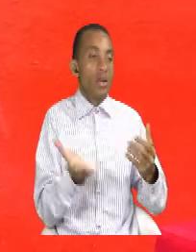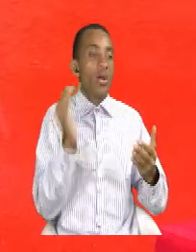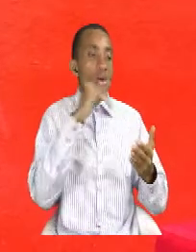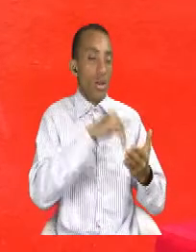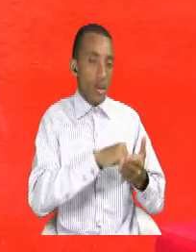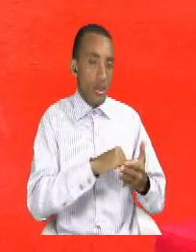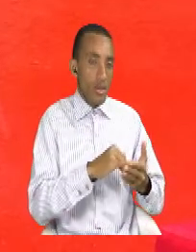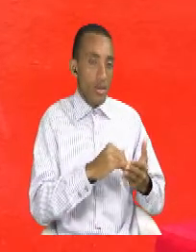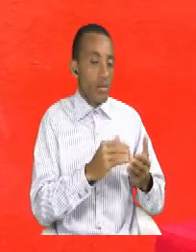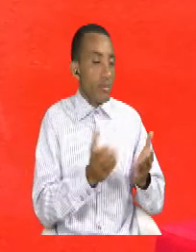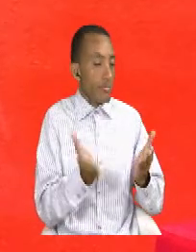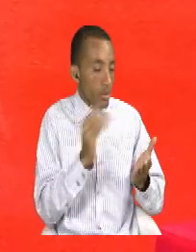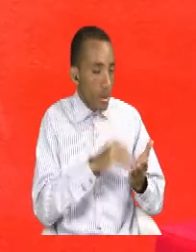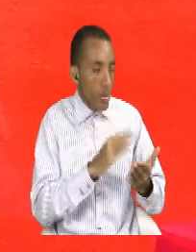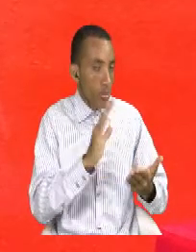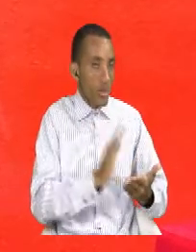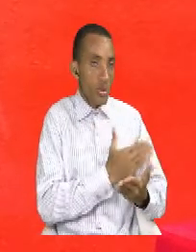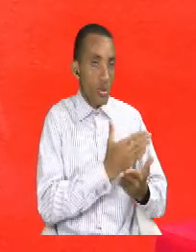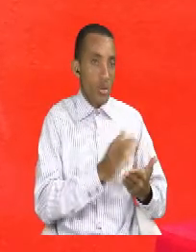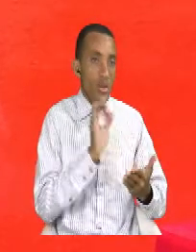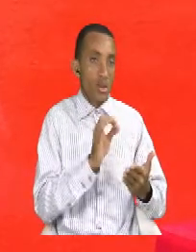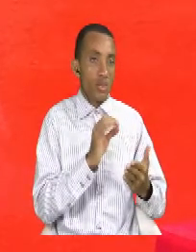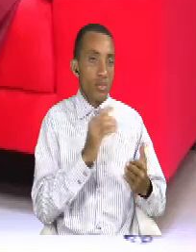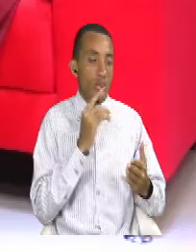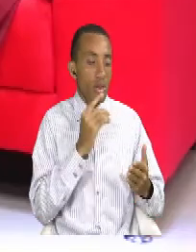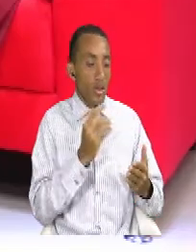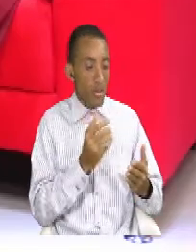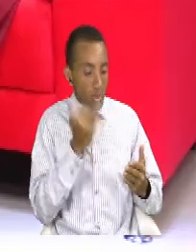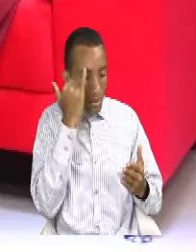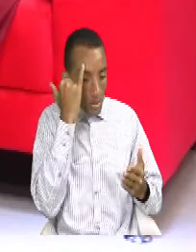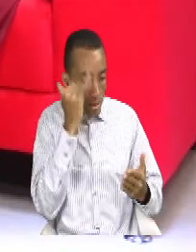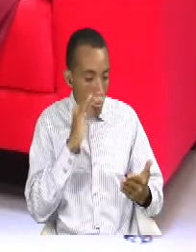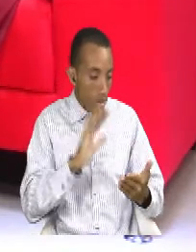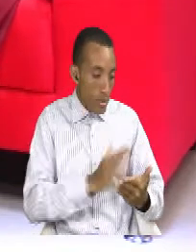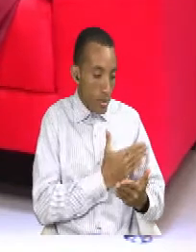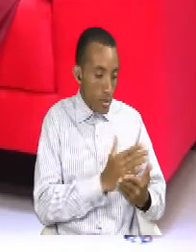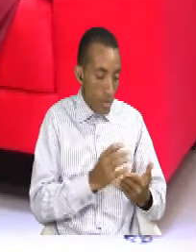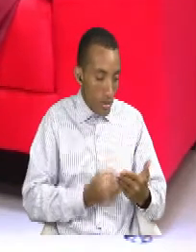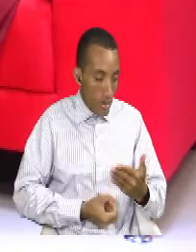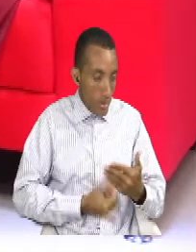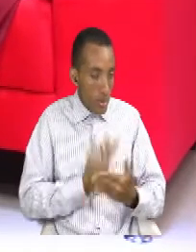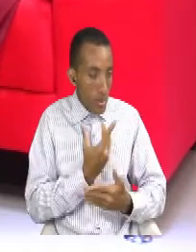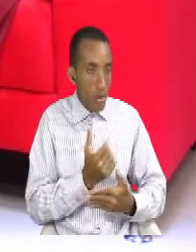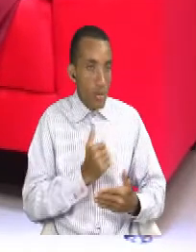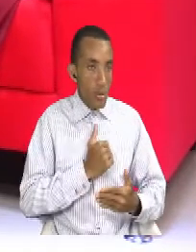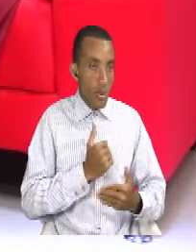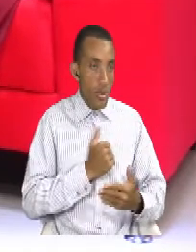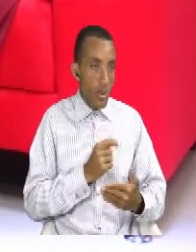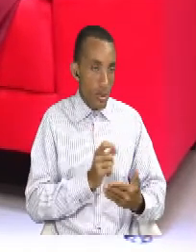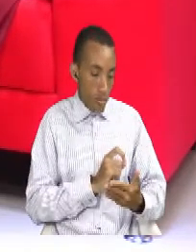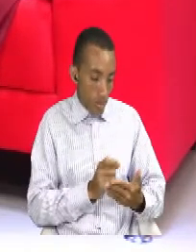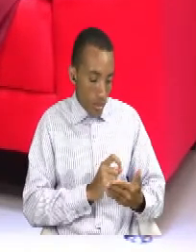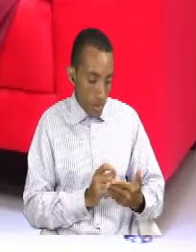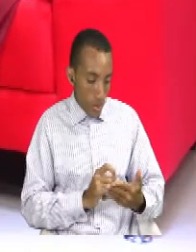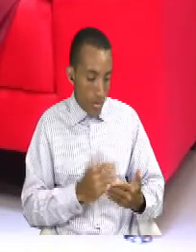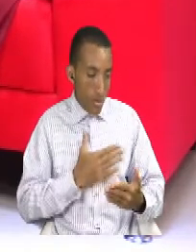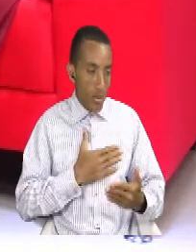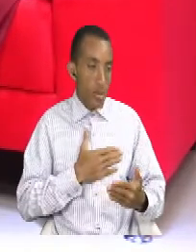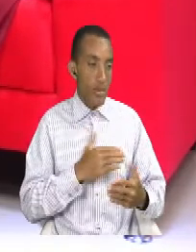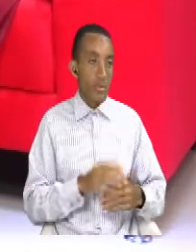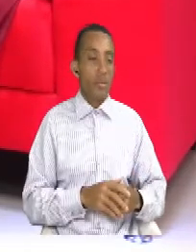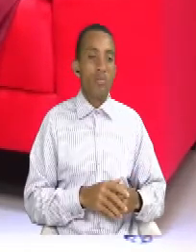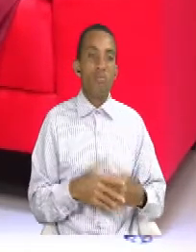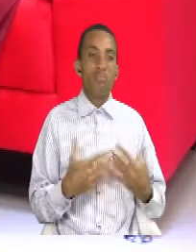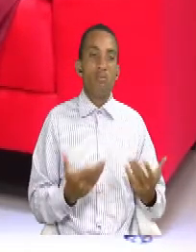pues siempre he estado dedicado a la composición y a la producción, pero de manera como muy amateur, muy autónomo. ¿Qué tipo de